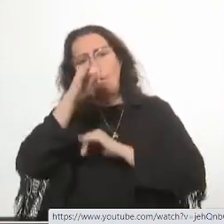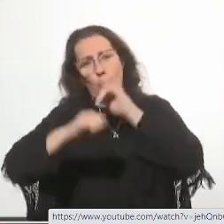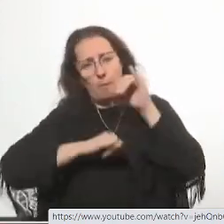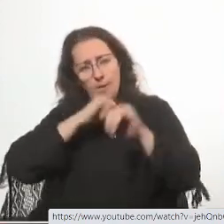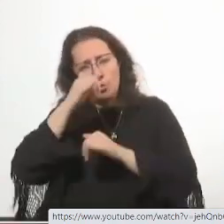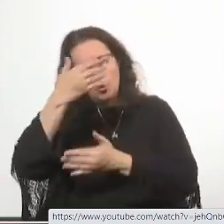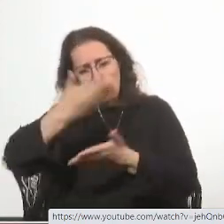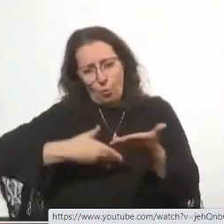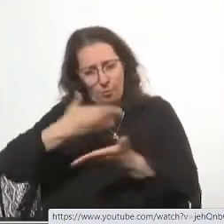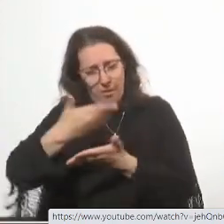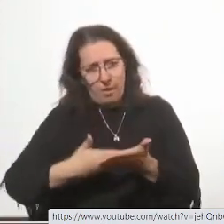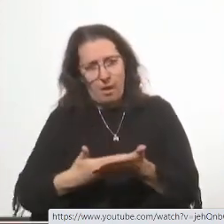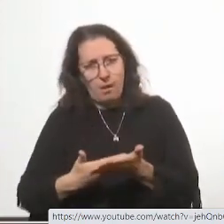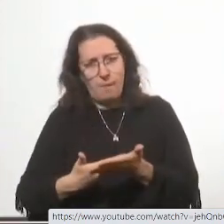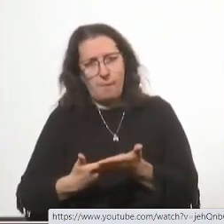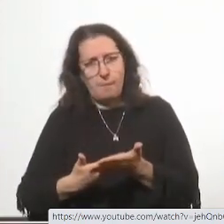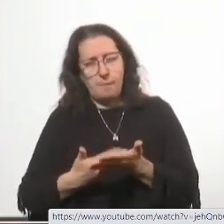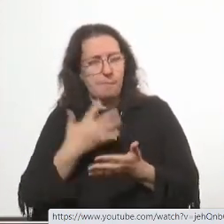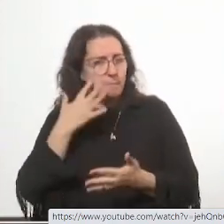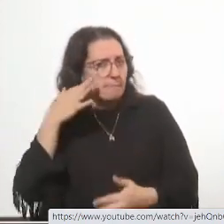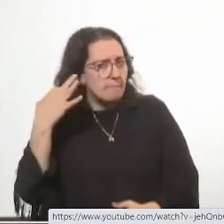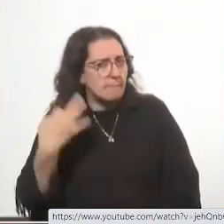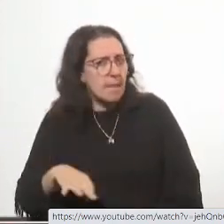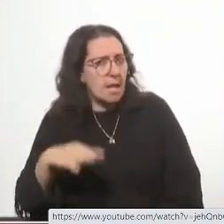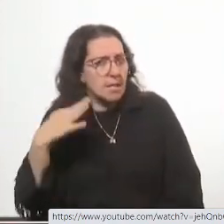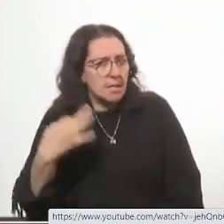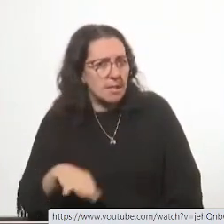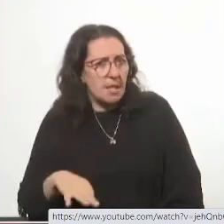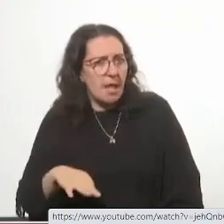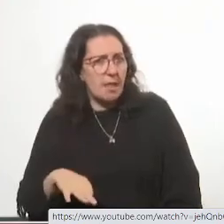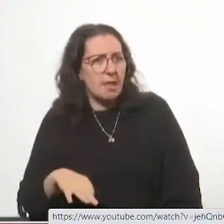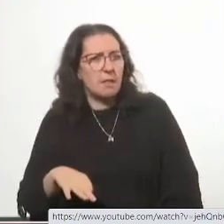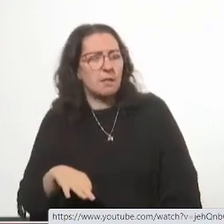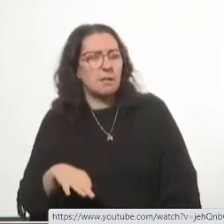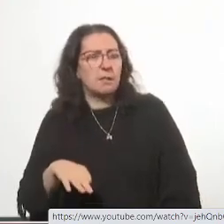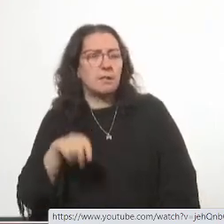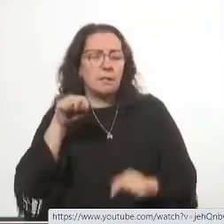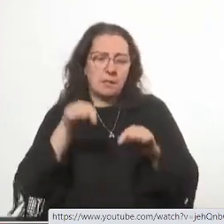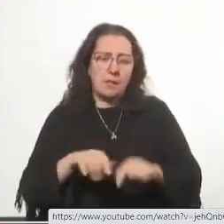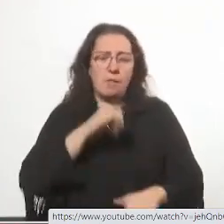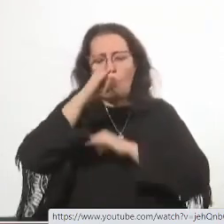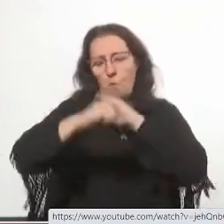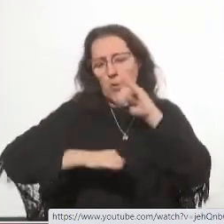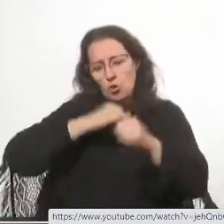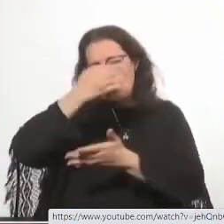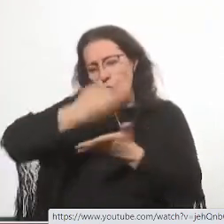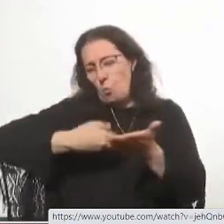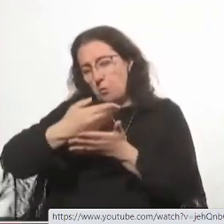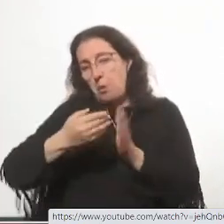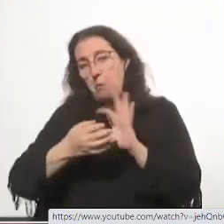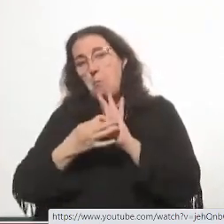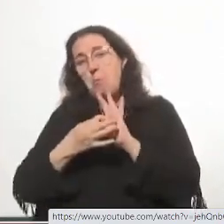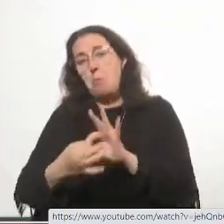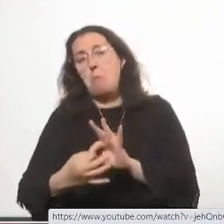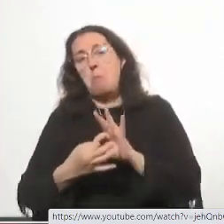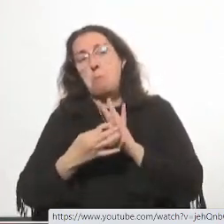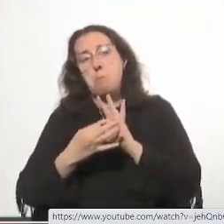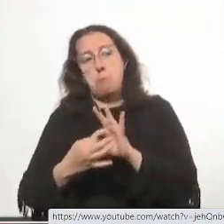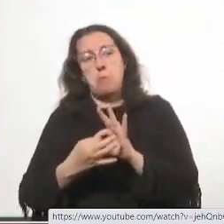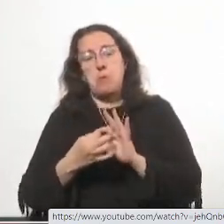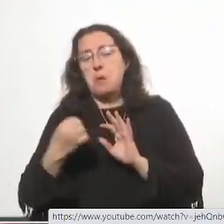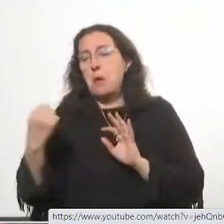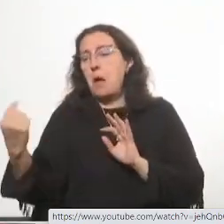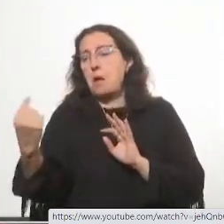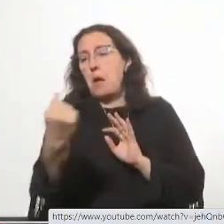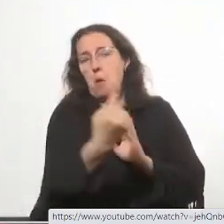información documental. La veracidad o no de esta información documental dependerá del juicio y de